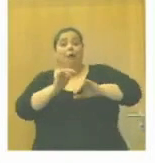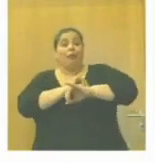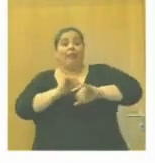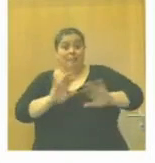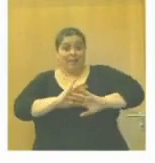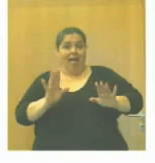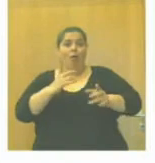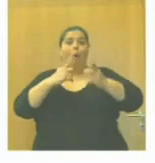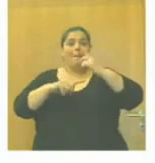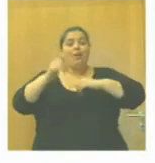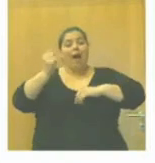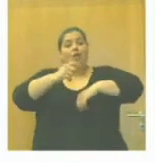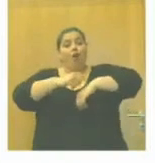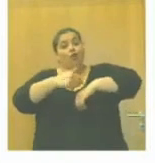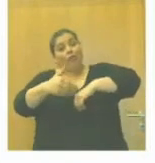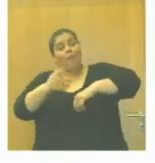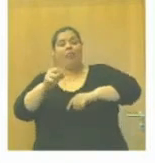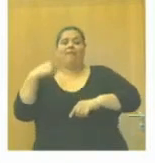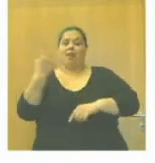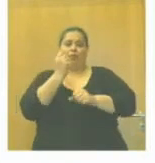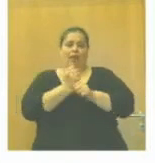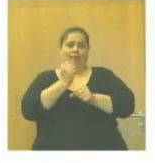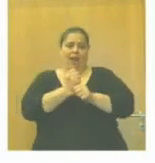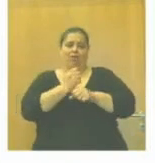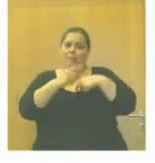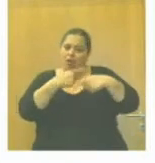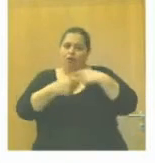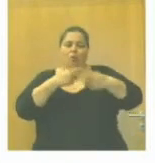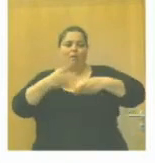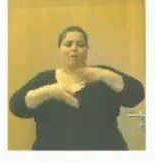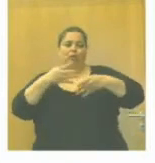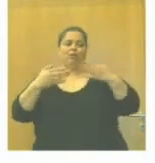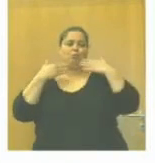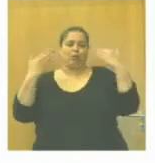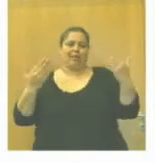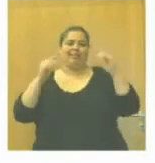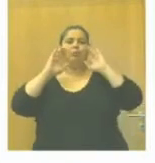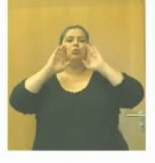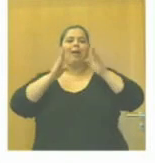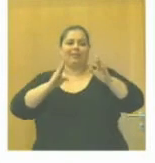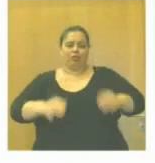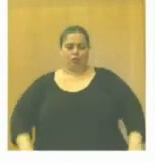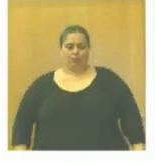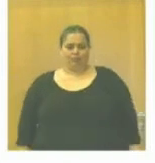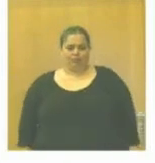otros tiempos por los cuales tenemos que seguir trabajando para que sigan funcionando. Muchas gracias por su atención.